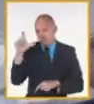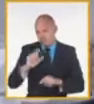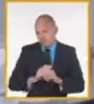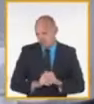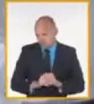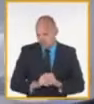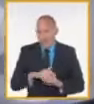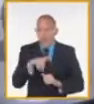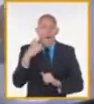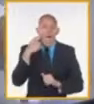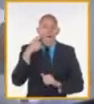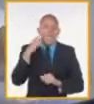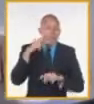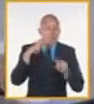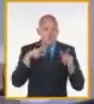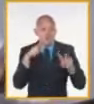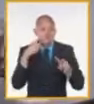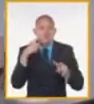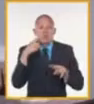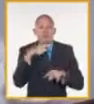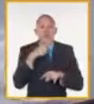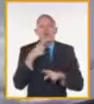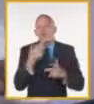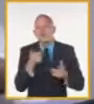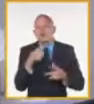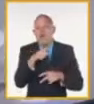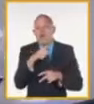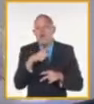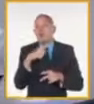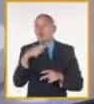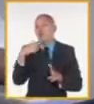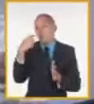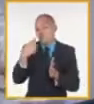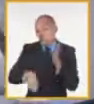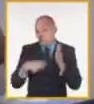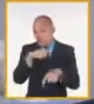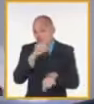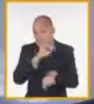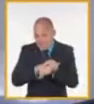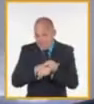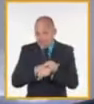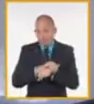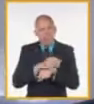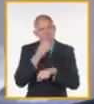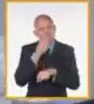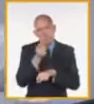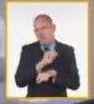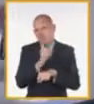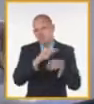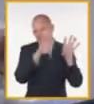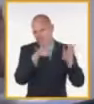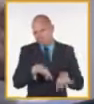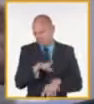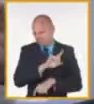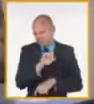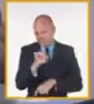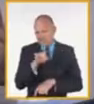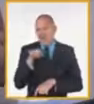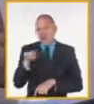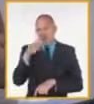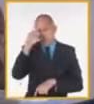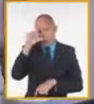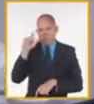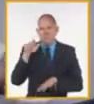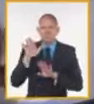una cantidad de años de prisión debe estar en el hospital siendo endido Este señor se fue totalmente liberado de cargo y del segundo todavía han